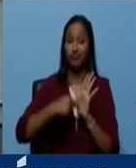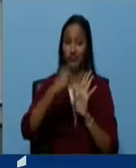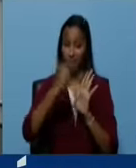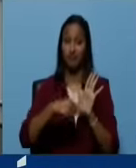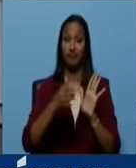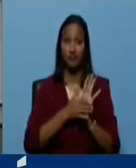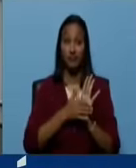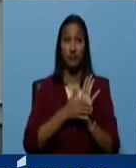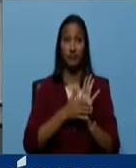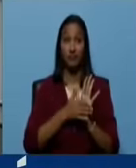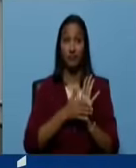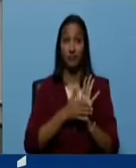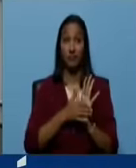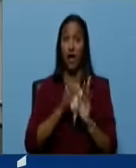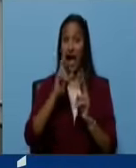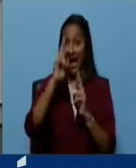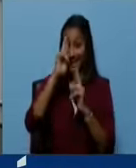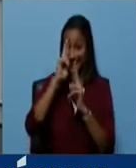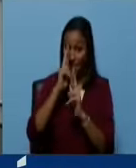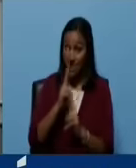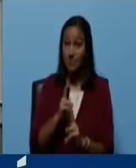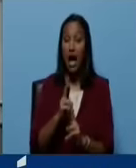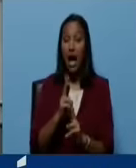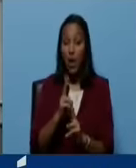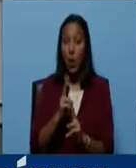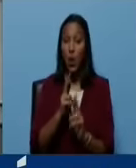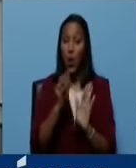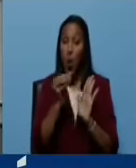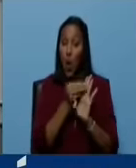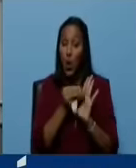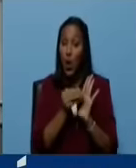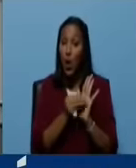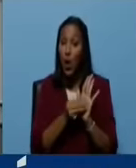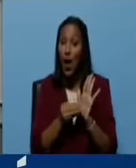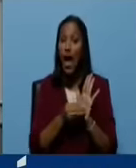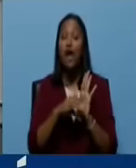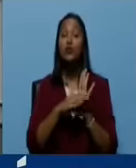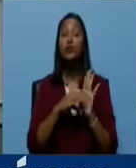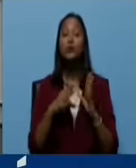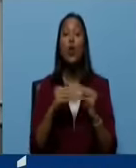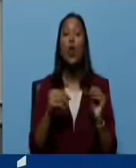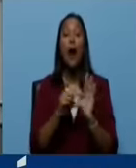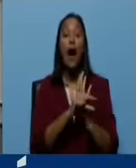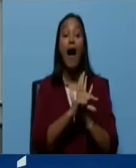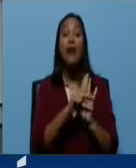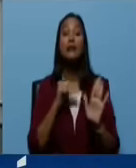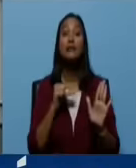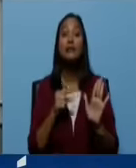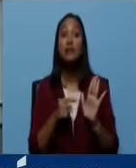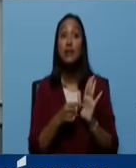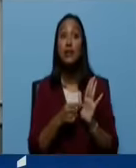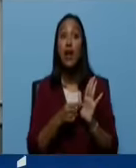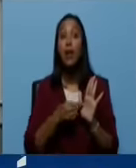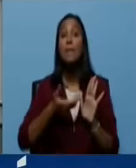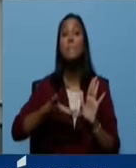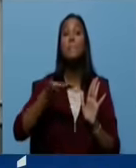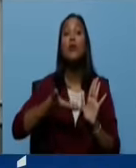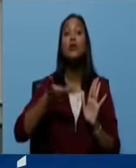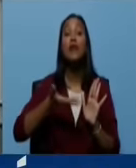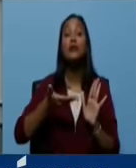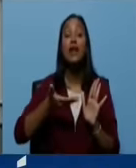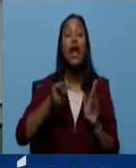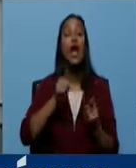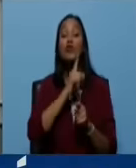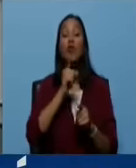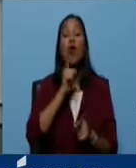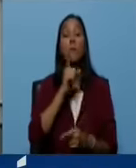respetado, han colocado en sus artículos esto tan importante, la no